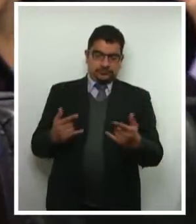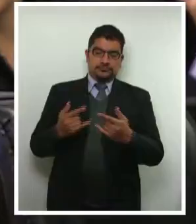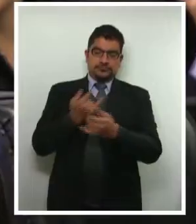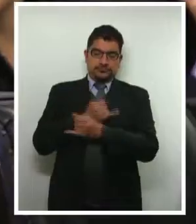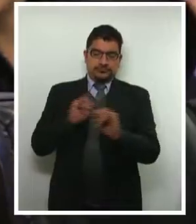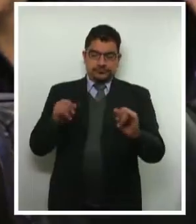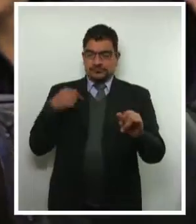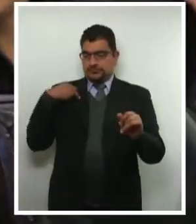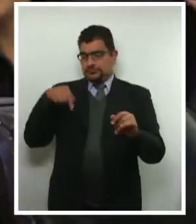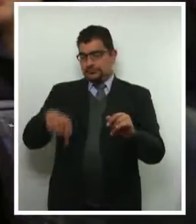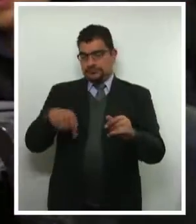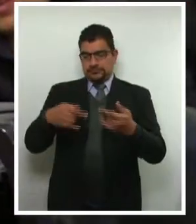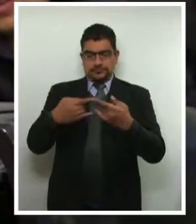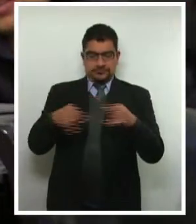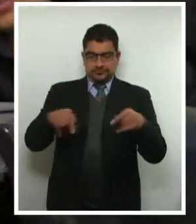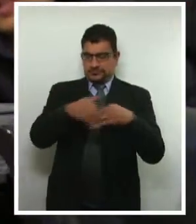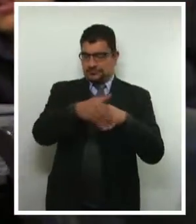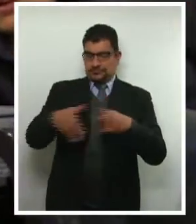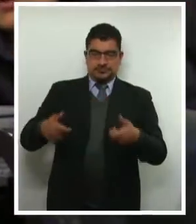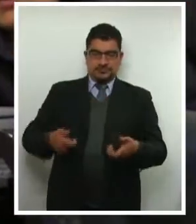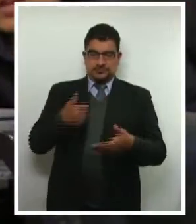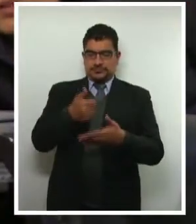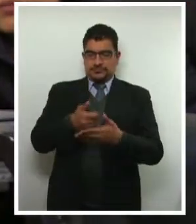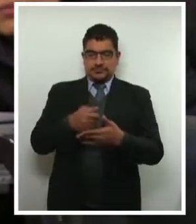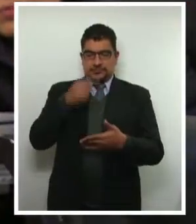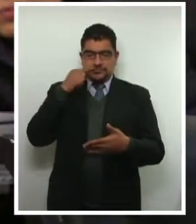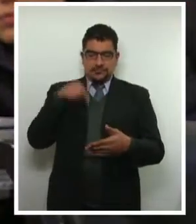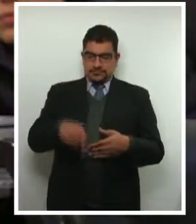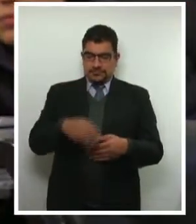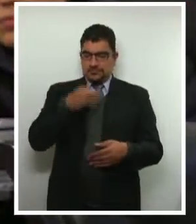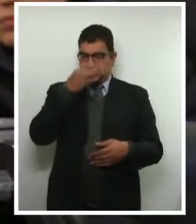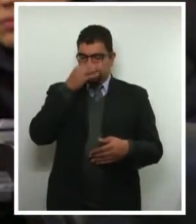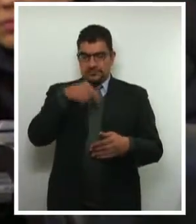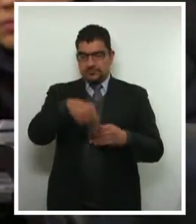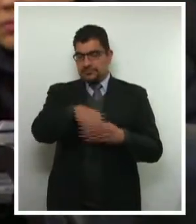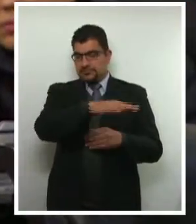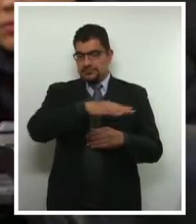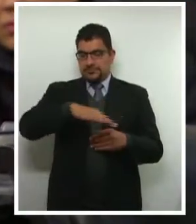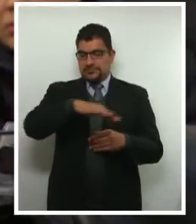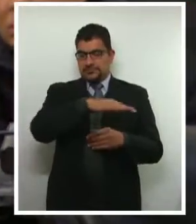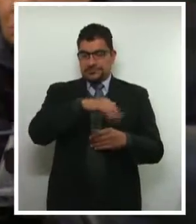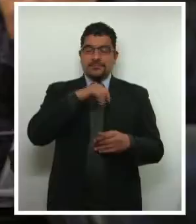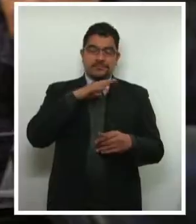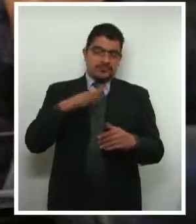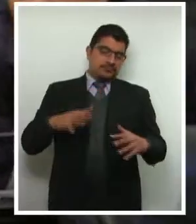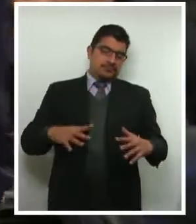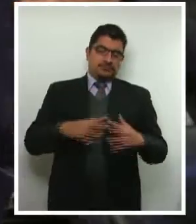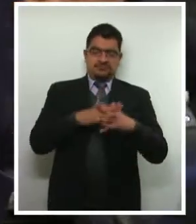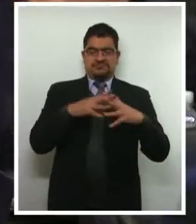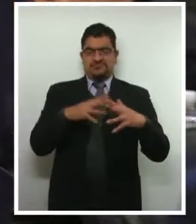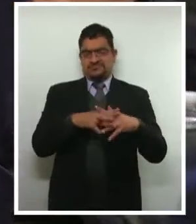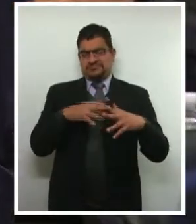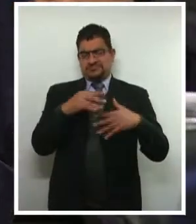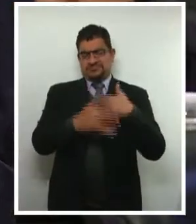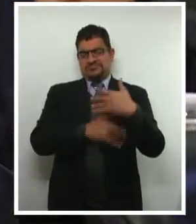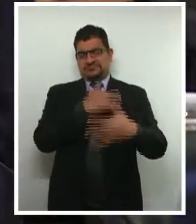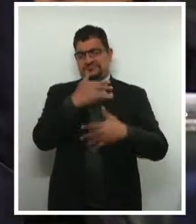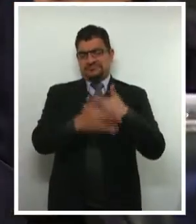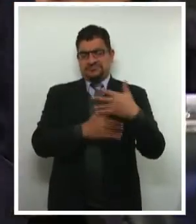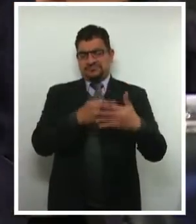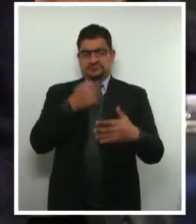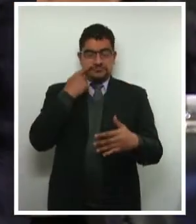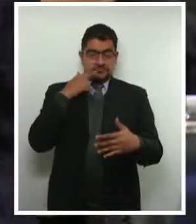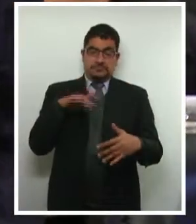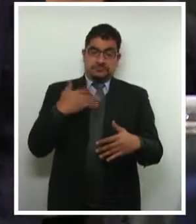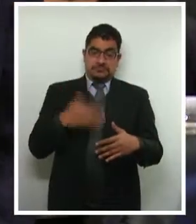las entradas de la hoy ciudad se dio una de las batallas definitorias iniciales. Entendemos que